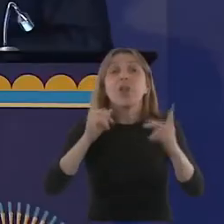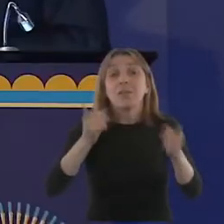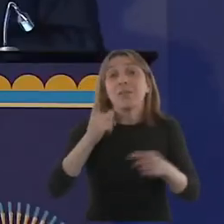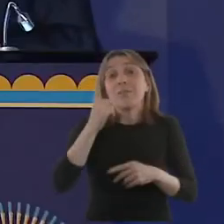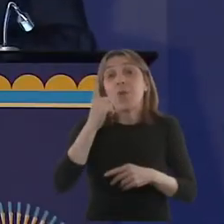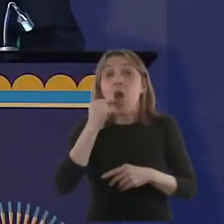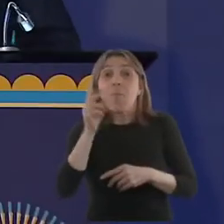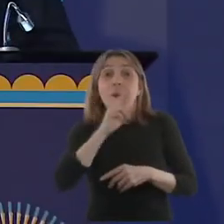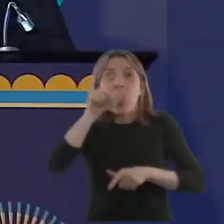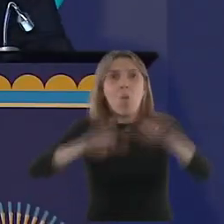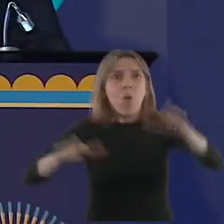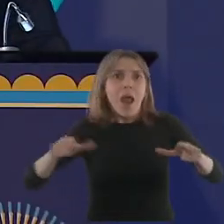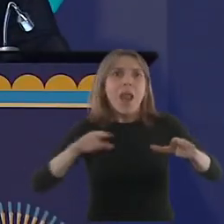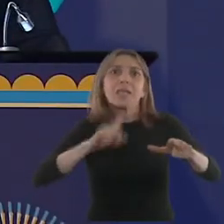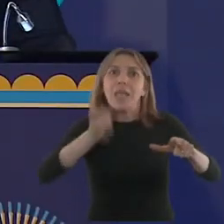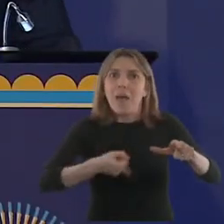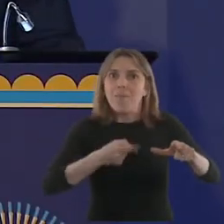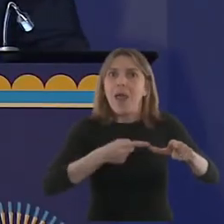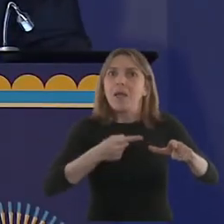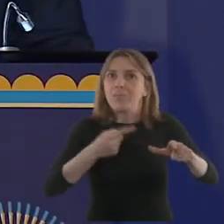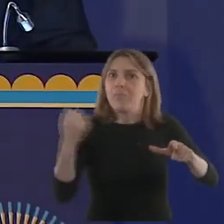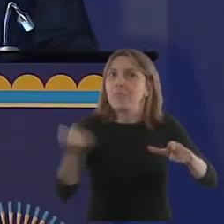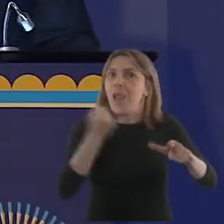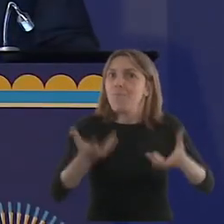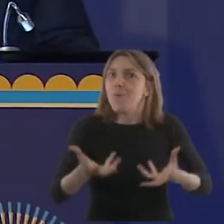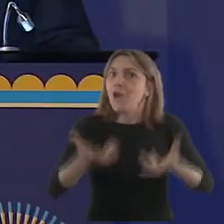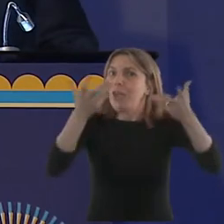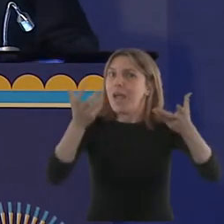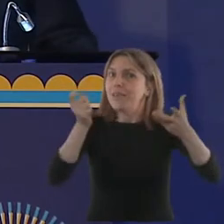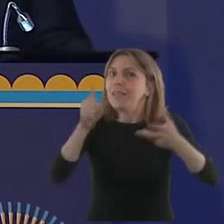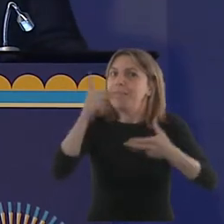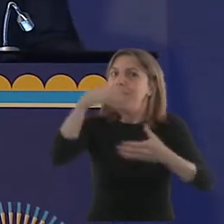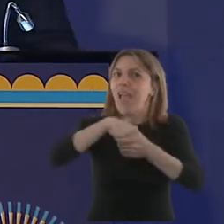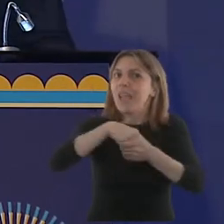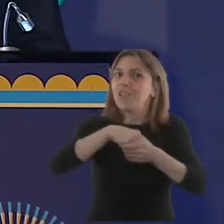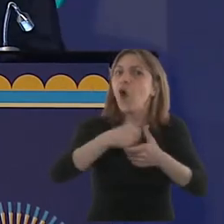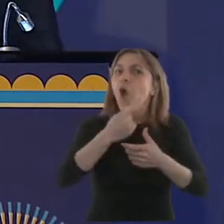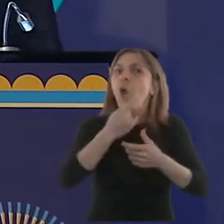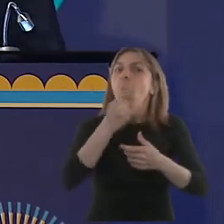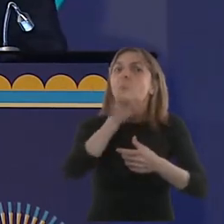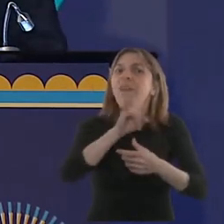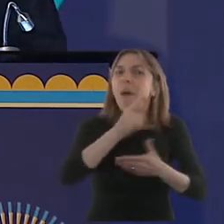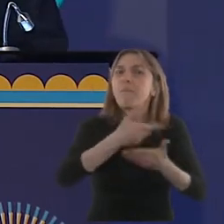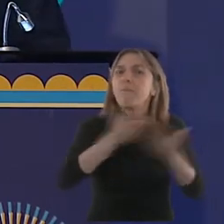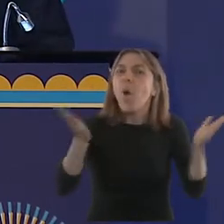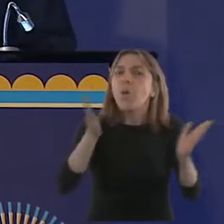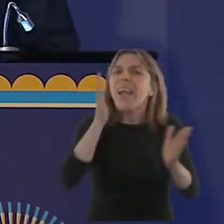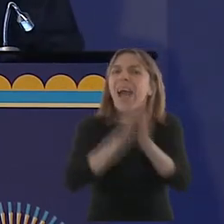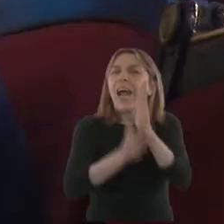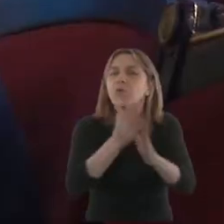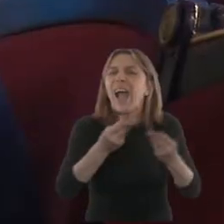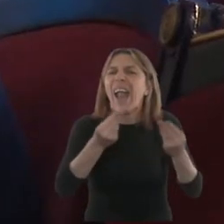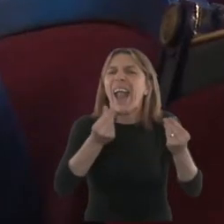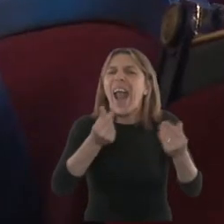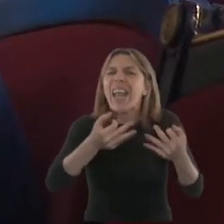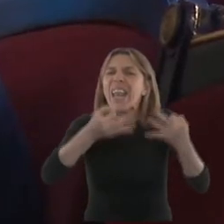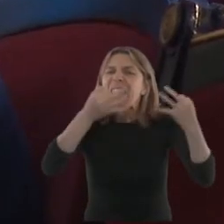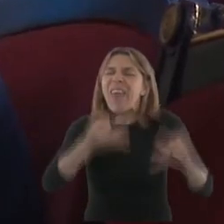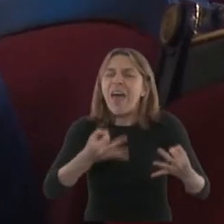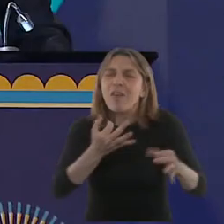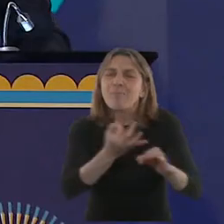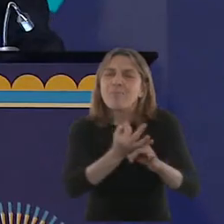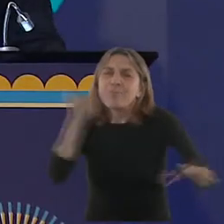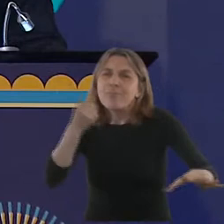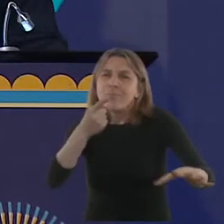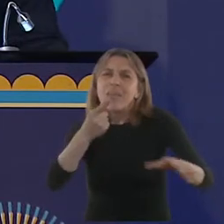también son personalidades destacadísimas de la universidad, pública, gratuita, de calidad y masiva. Y